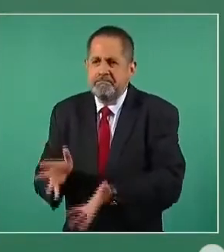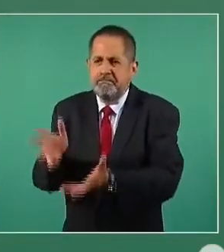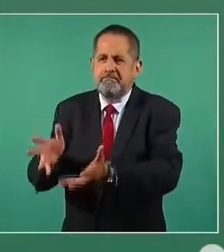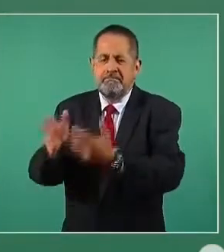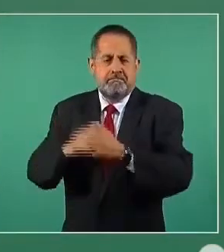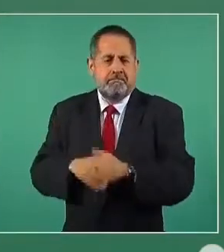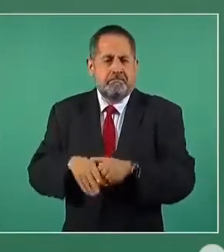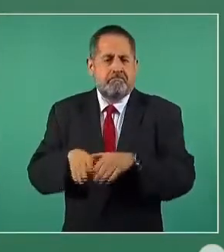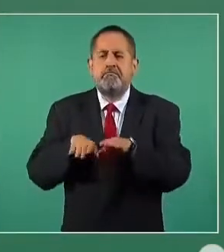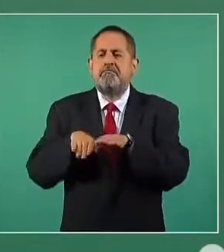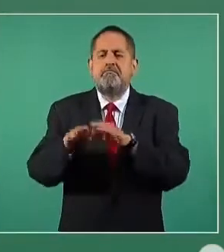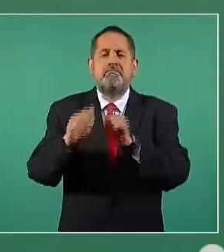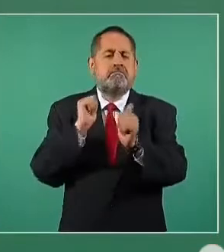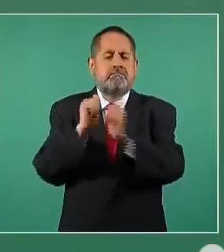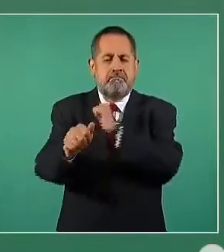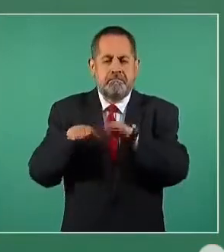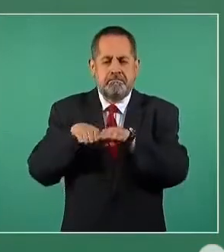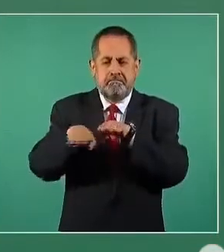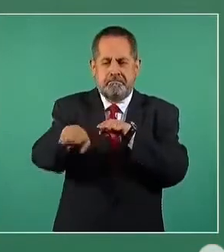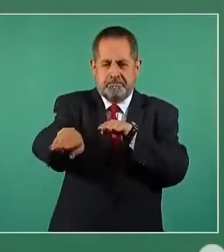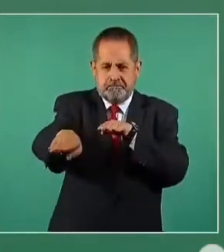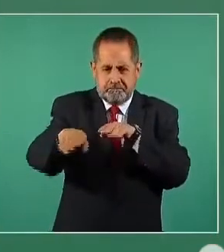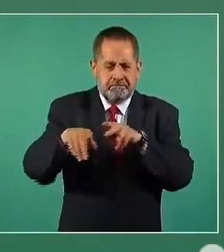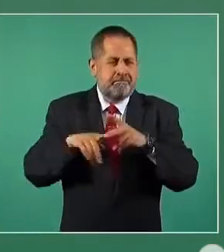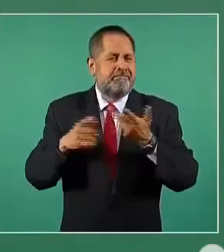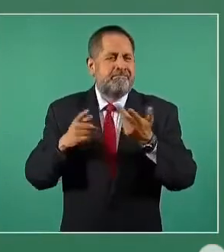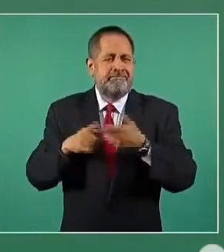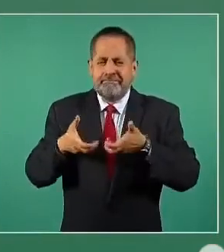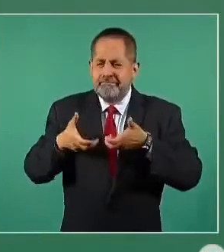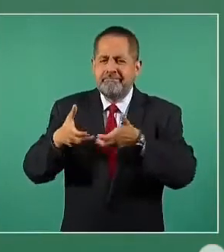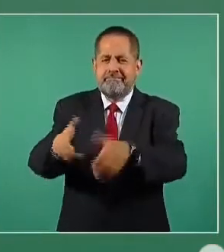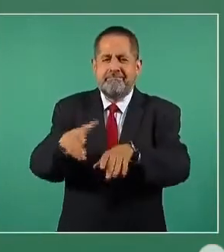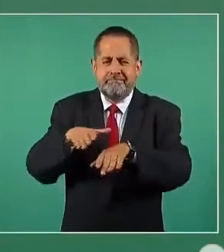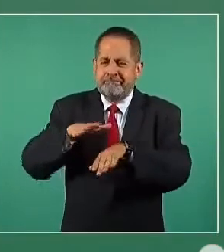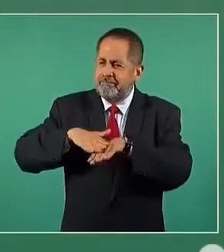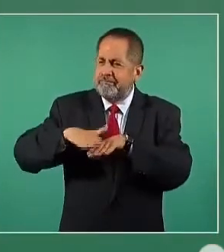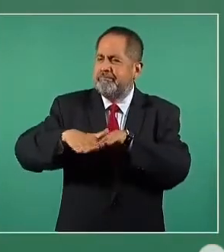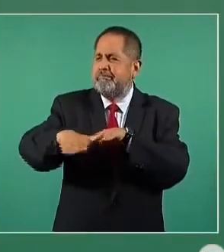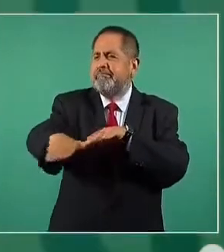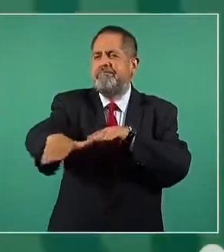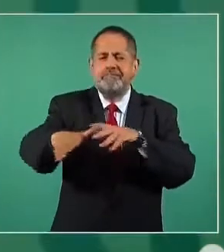son las carreteras, son los caminos,